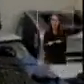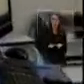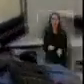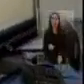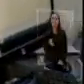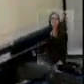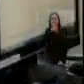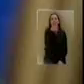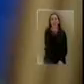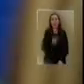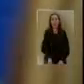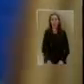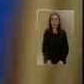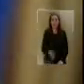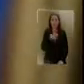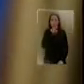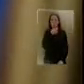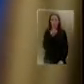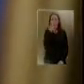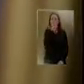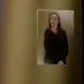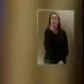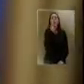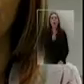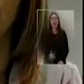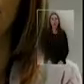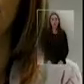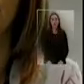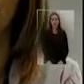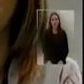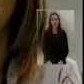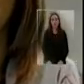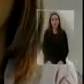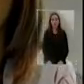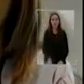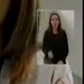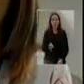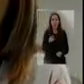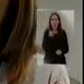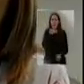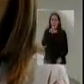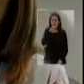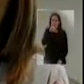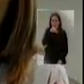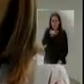Piano. Verde. Verde. Le dije una fruta, ¿cuál era? Piña.